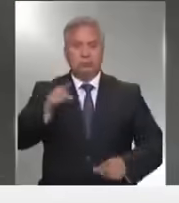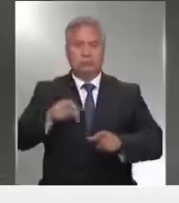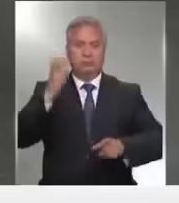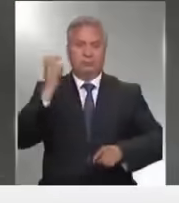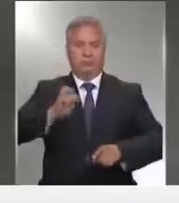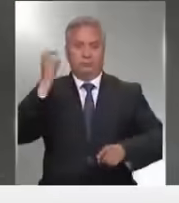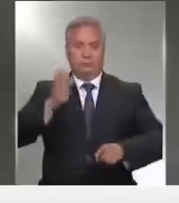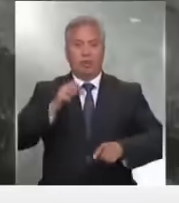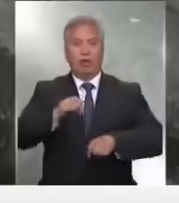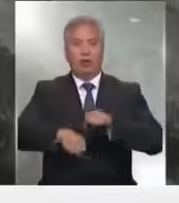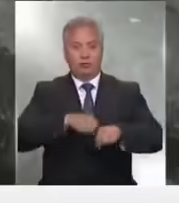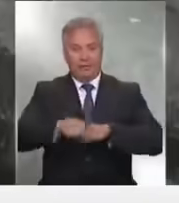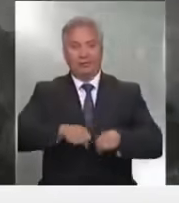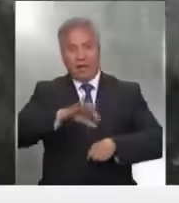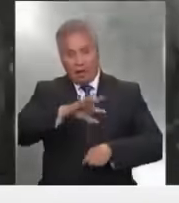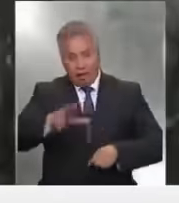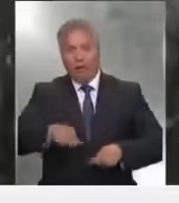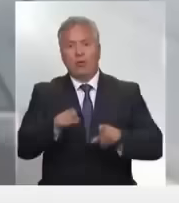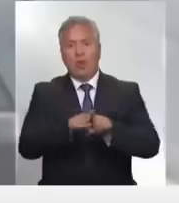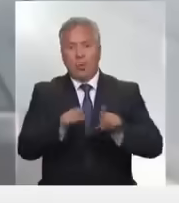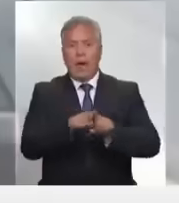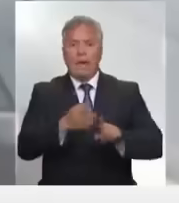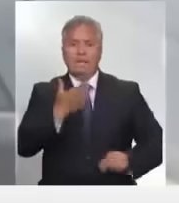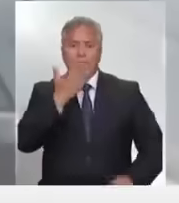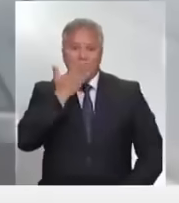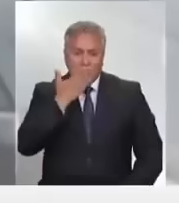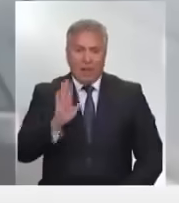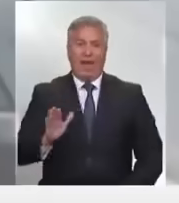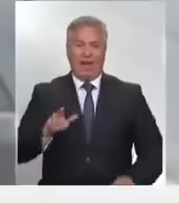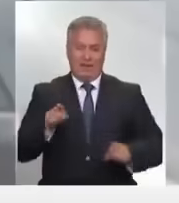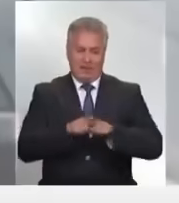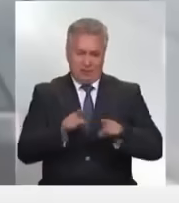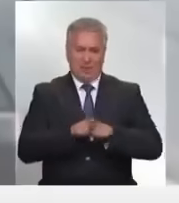robo de bicicletas un cuantioso botín para un mercado negro